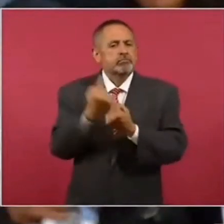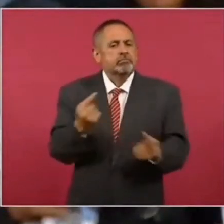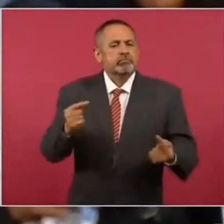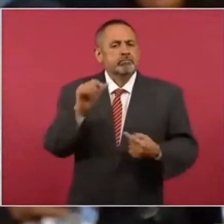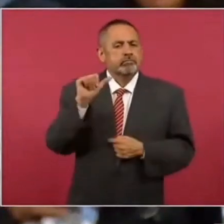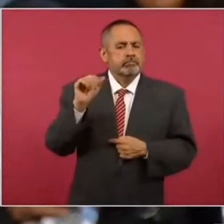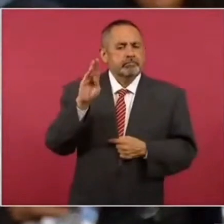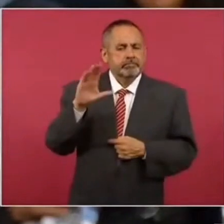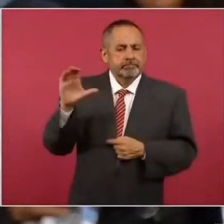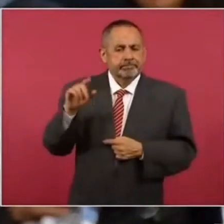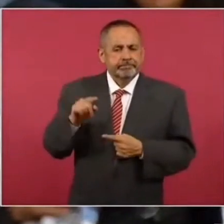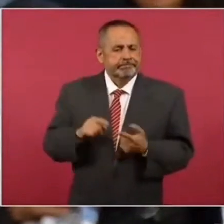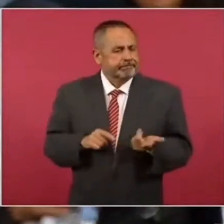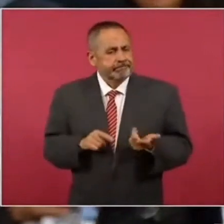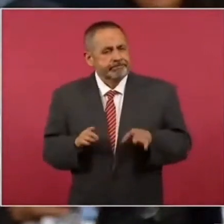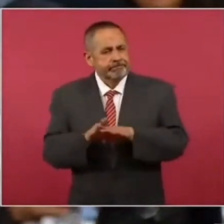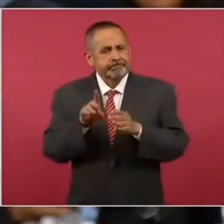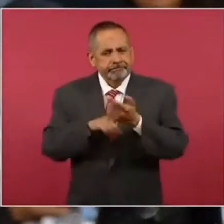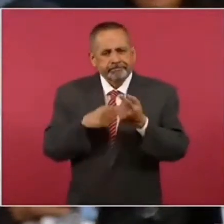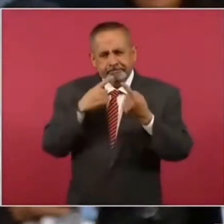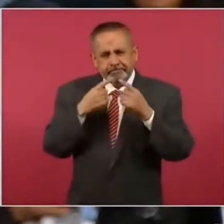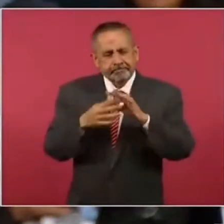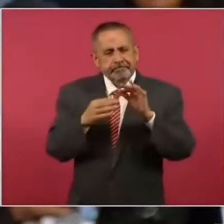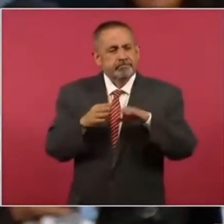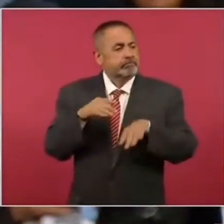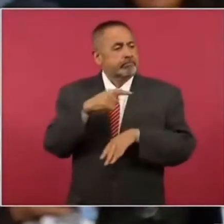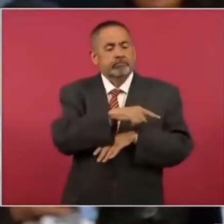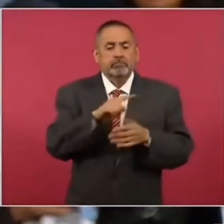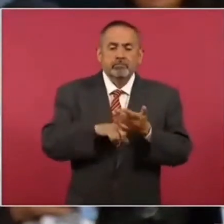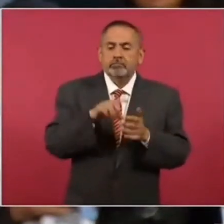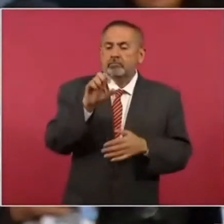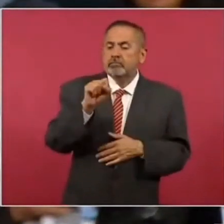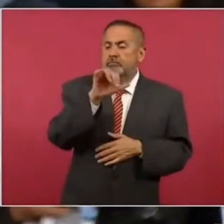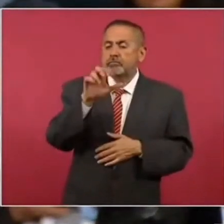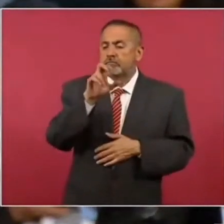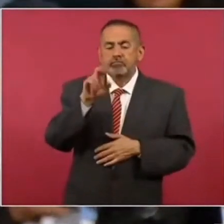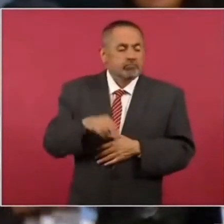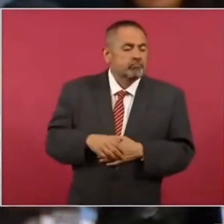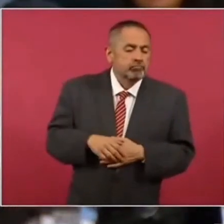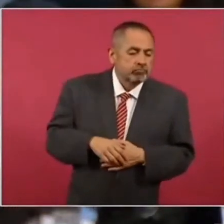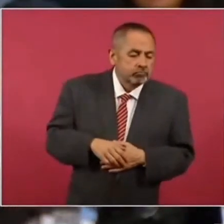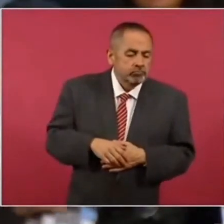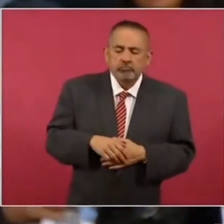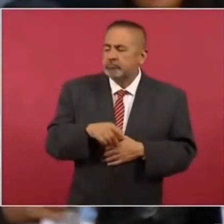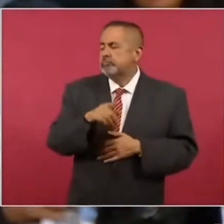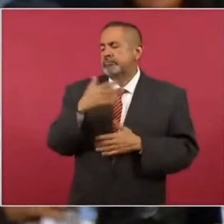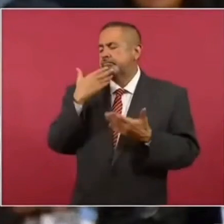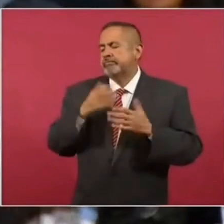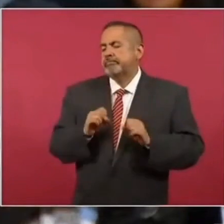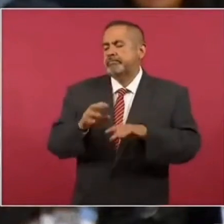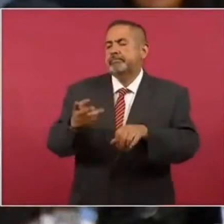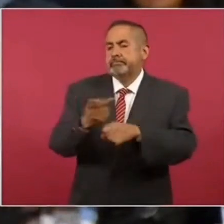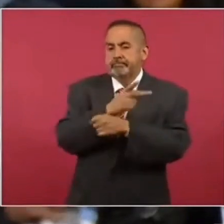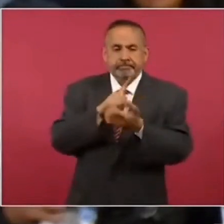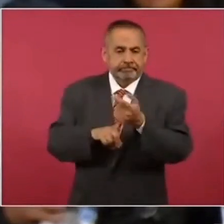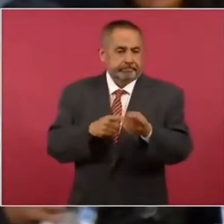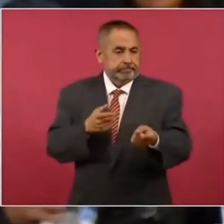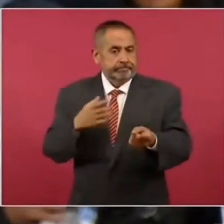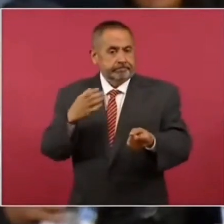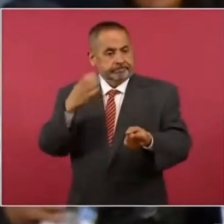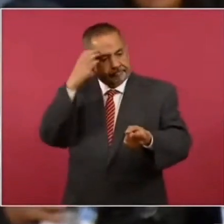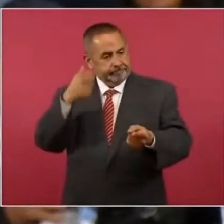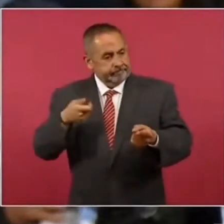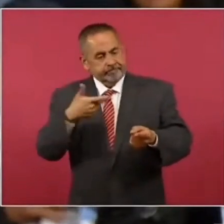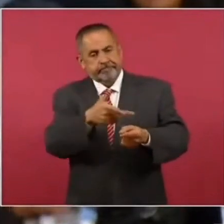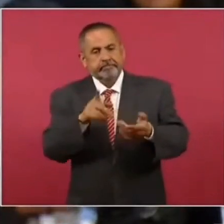Esta injusticia que se prestó la Suprema Corte a avalar este crimen de Estado, como lo llamó el